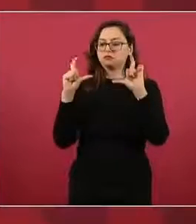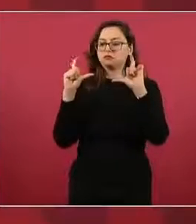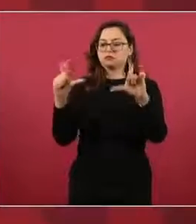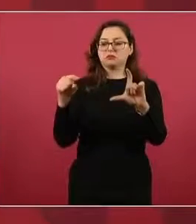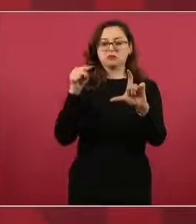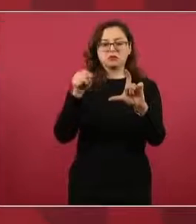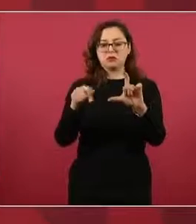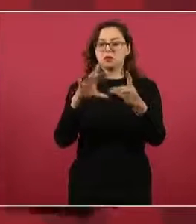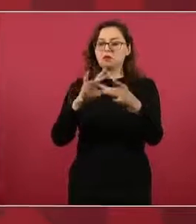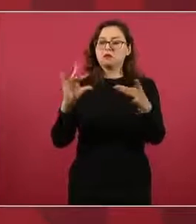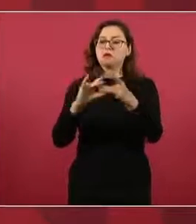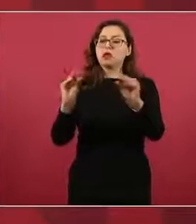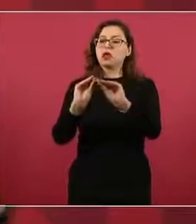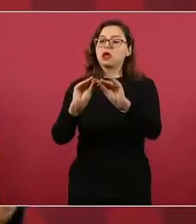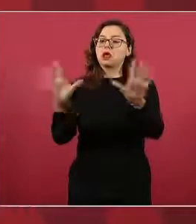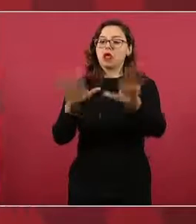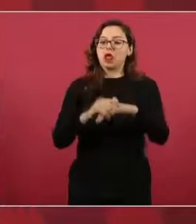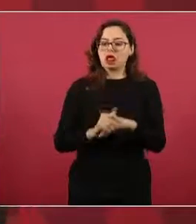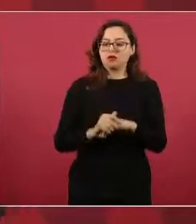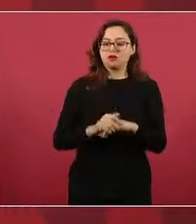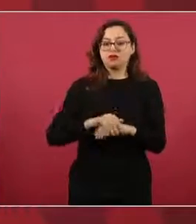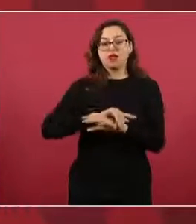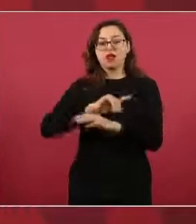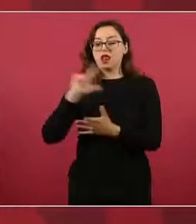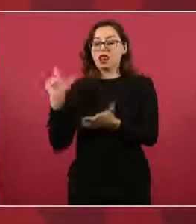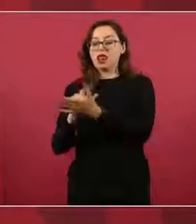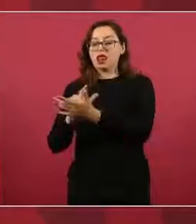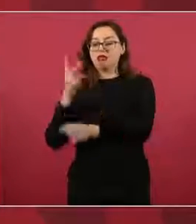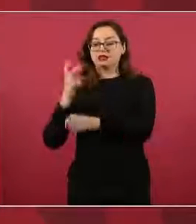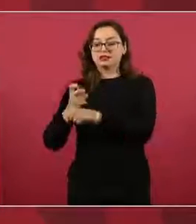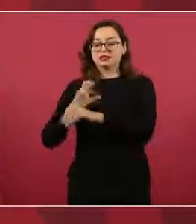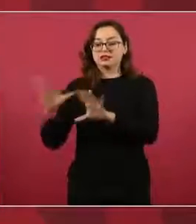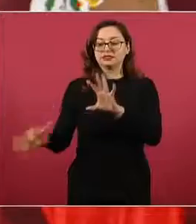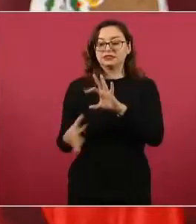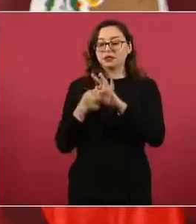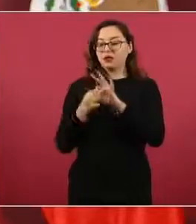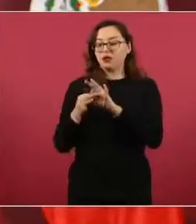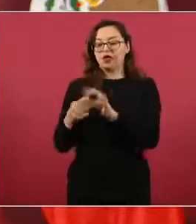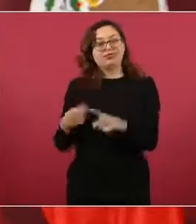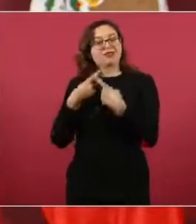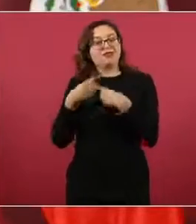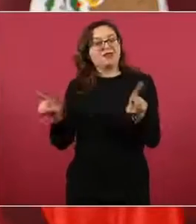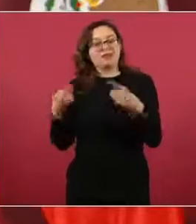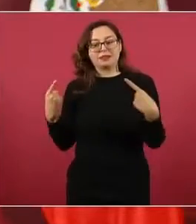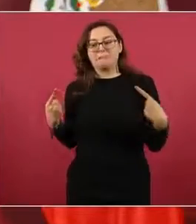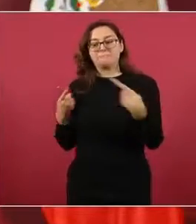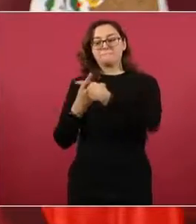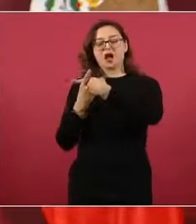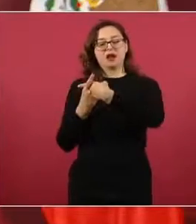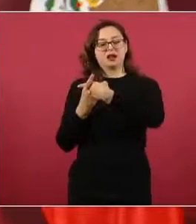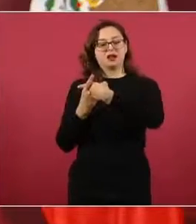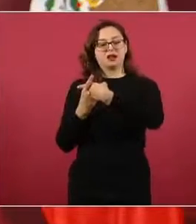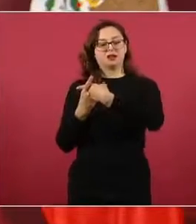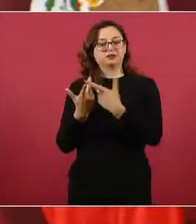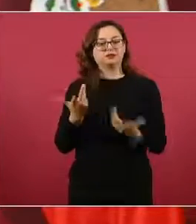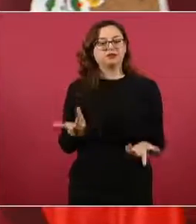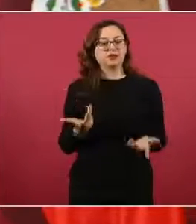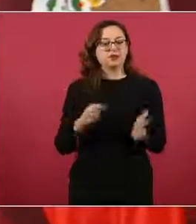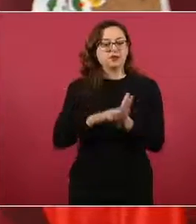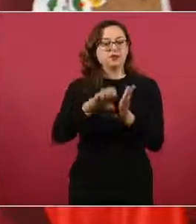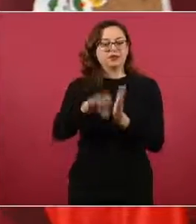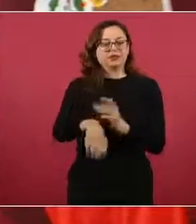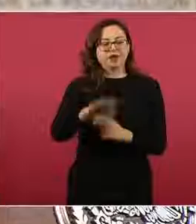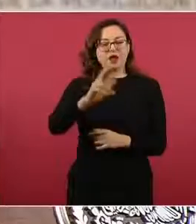definitorio y luego en la ley secundaria, como lo hizo Salinas, cuando privatizó